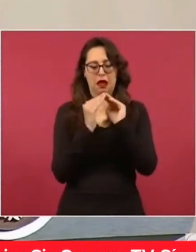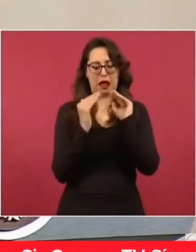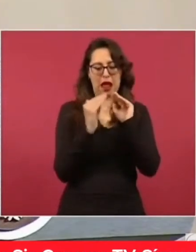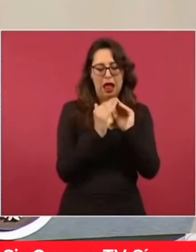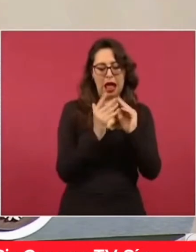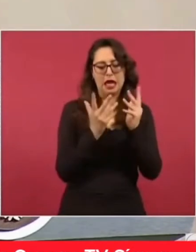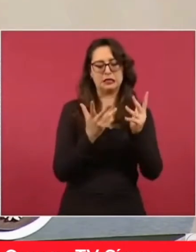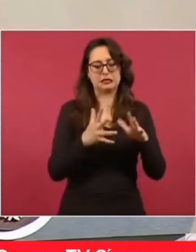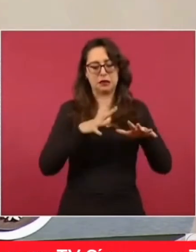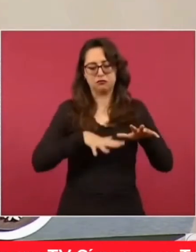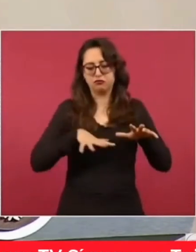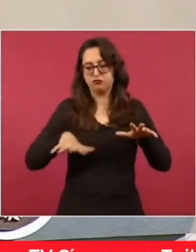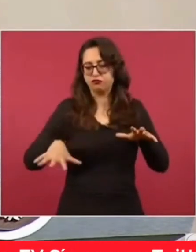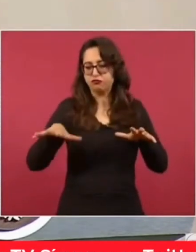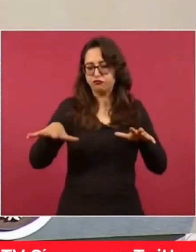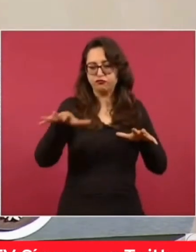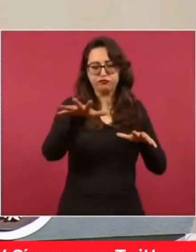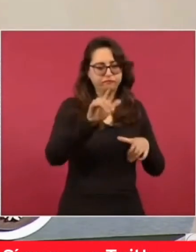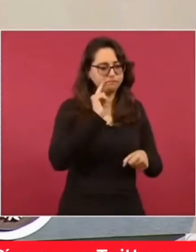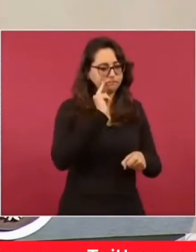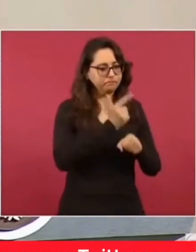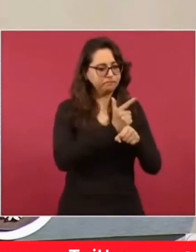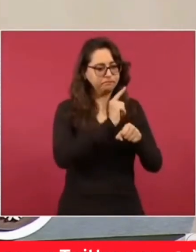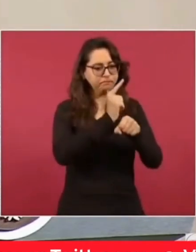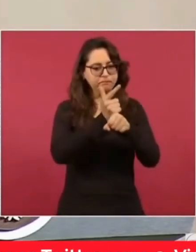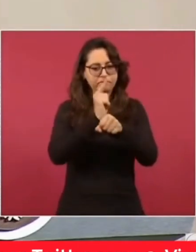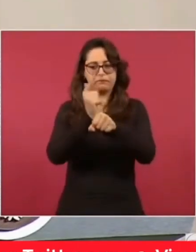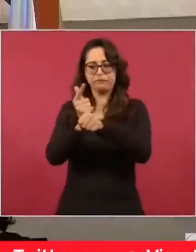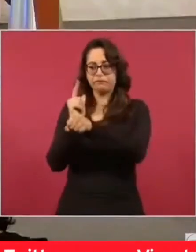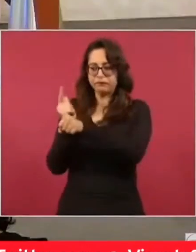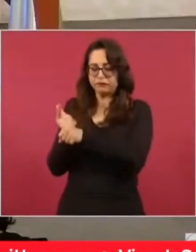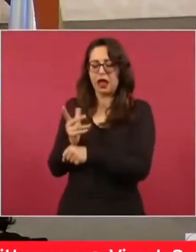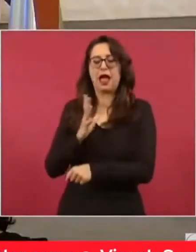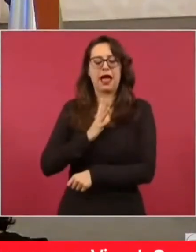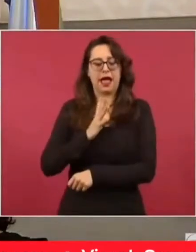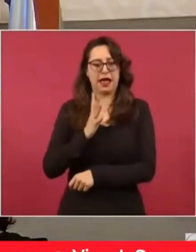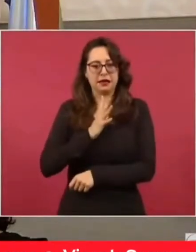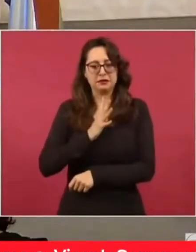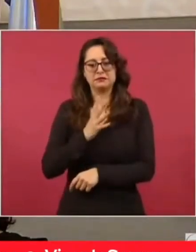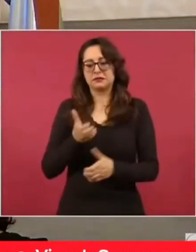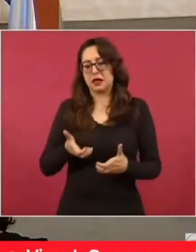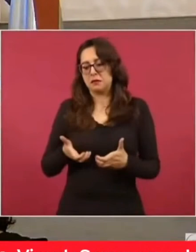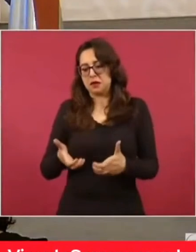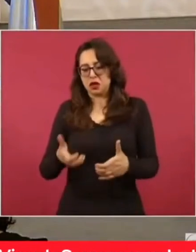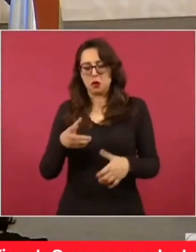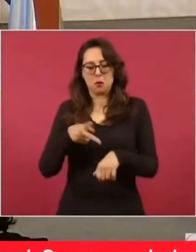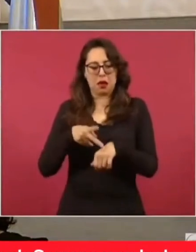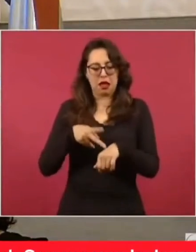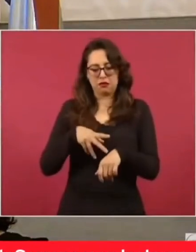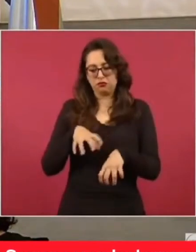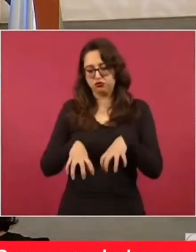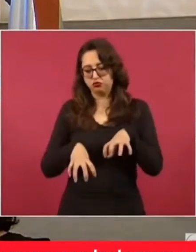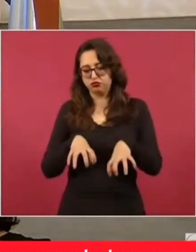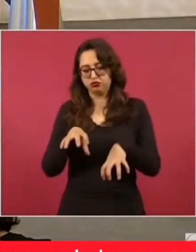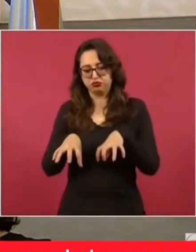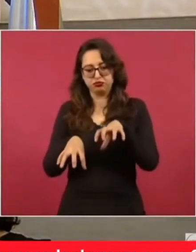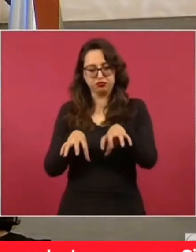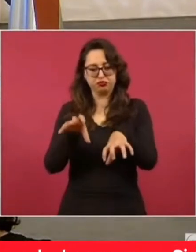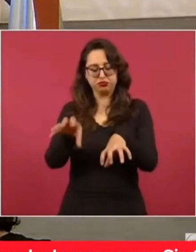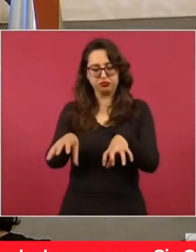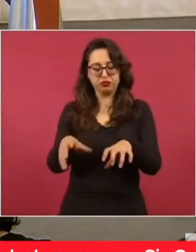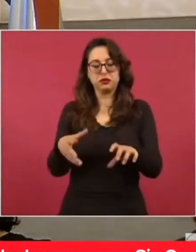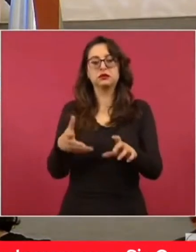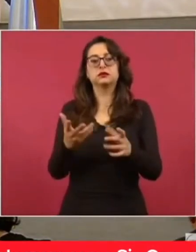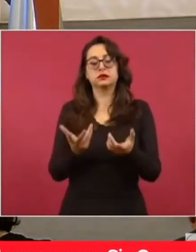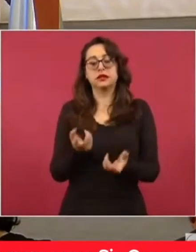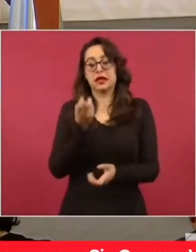zonas habitacionales, albarradas, caminos y otras estructuras de